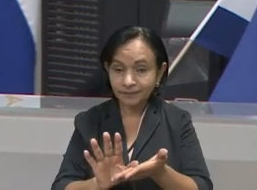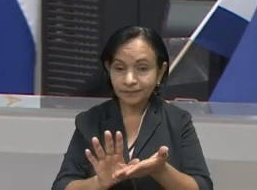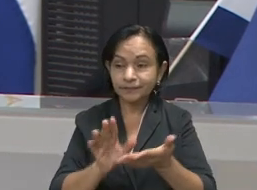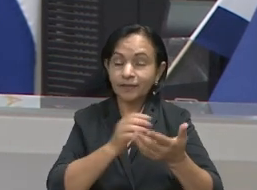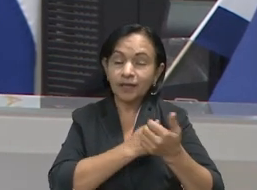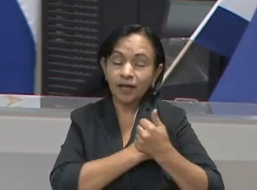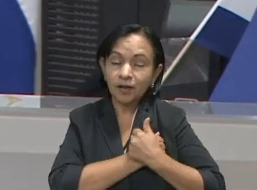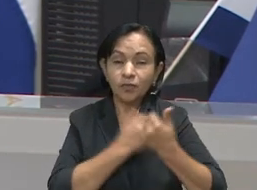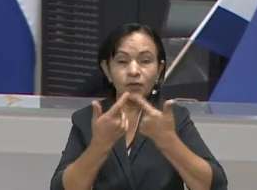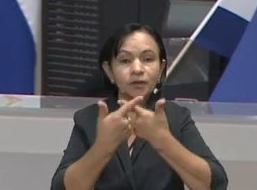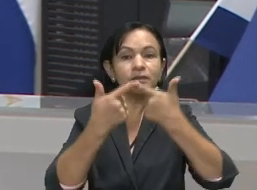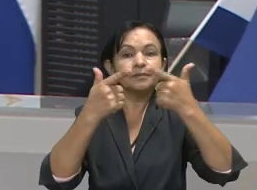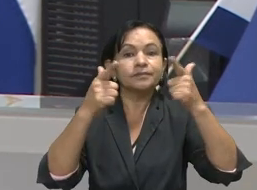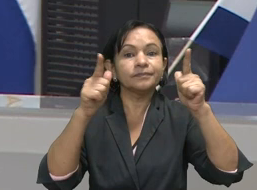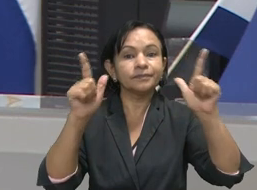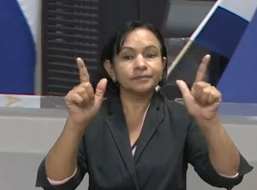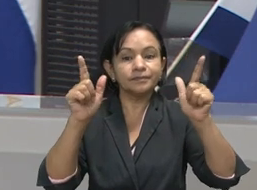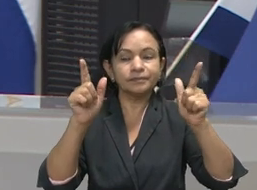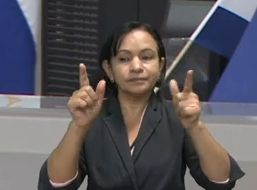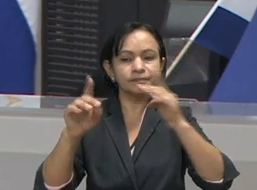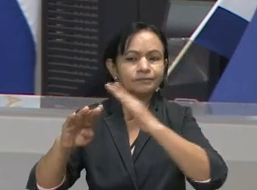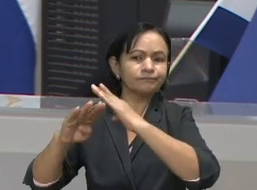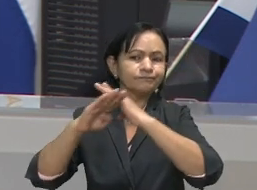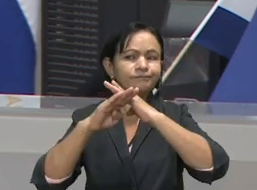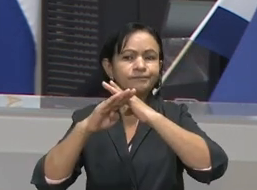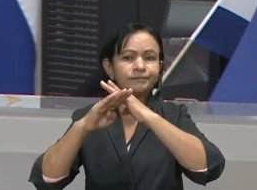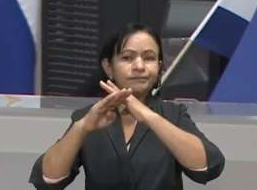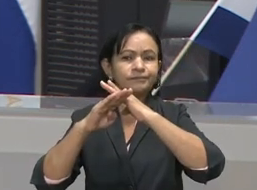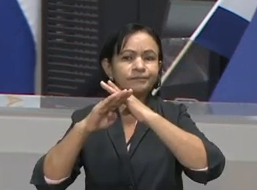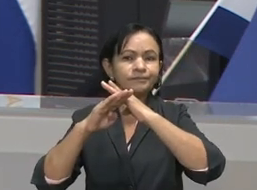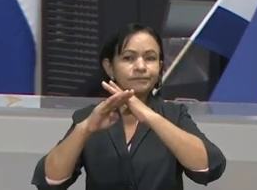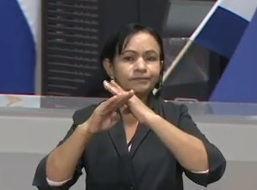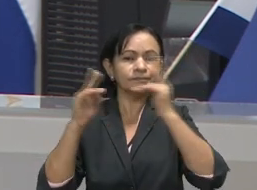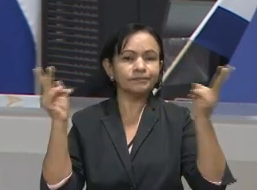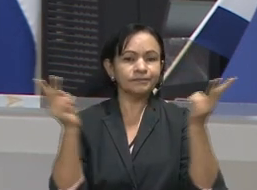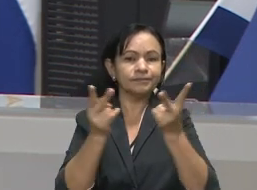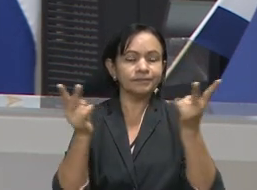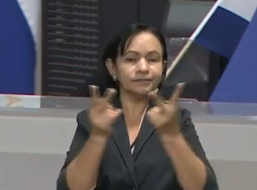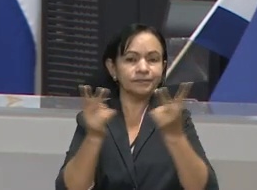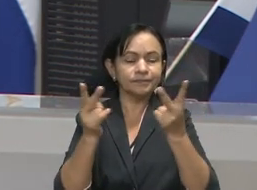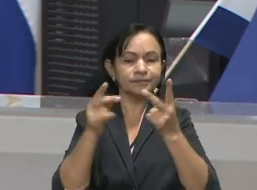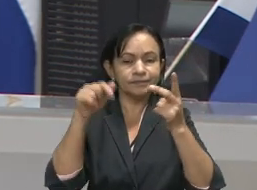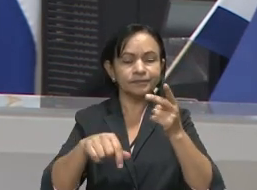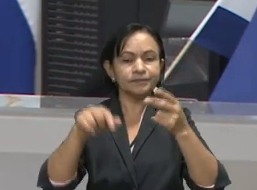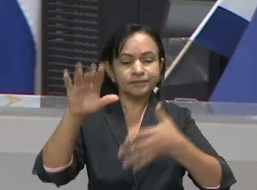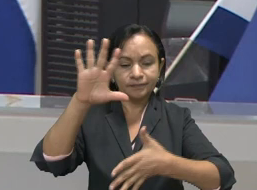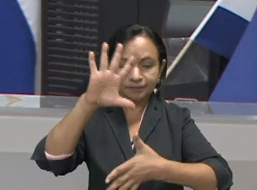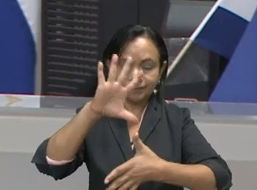de amor a la libertad y de antiimperialismo de los habitantes de nuestra